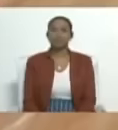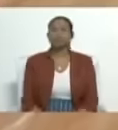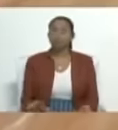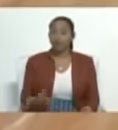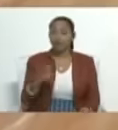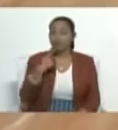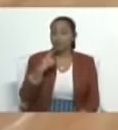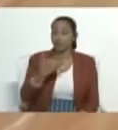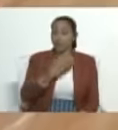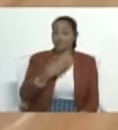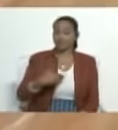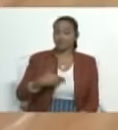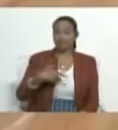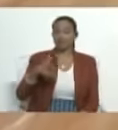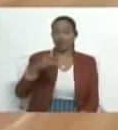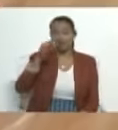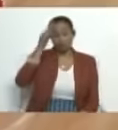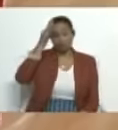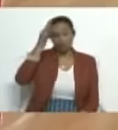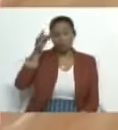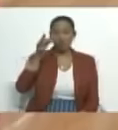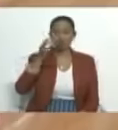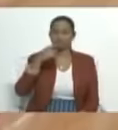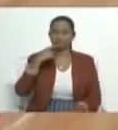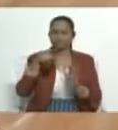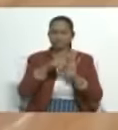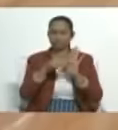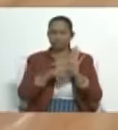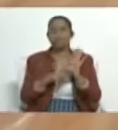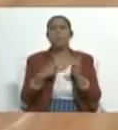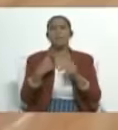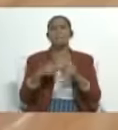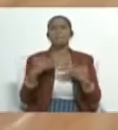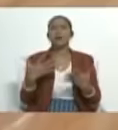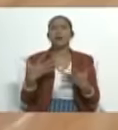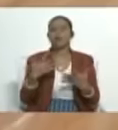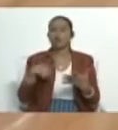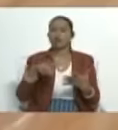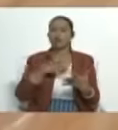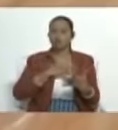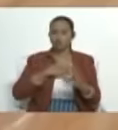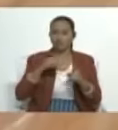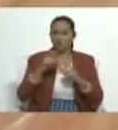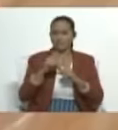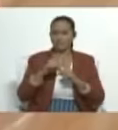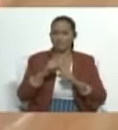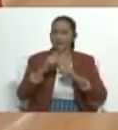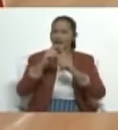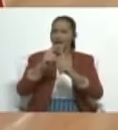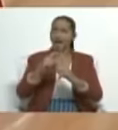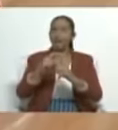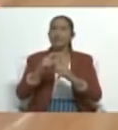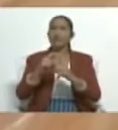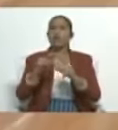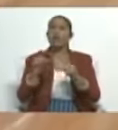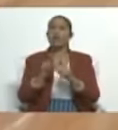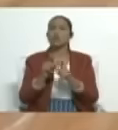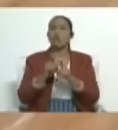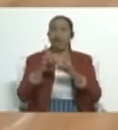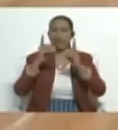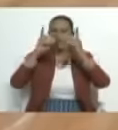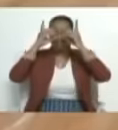pero estas palabras, esta clase magistral que nos ha dado hoy nuestra